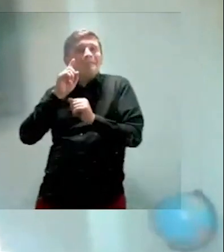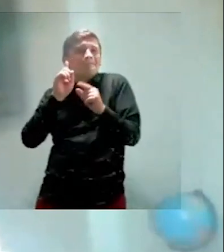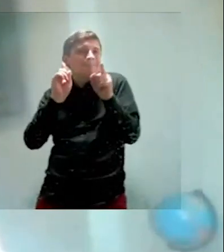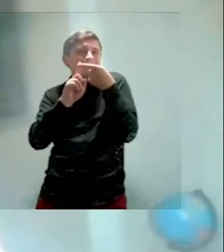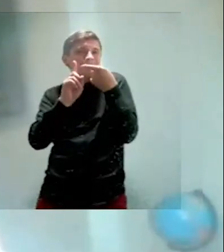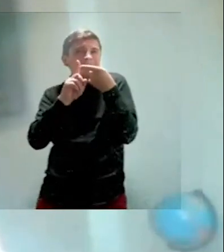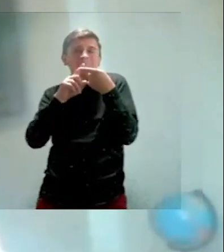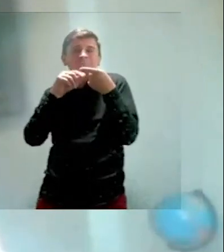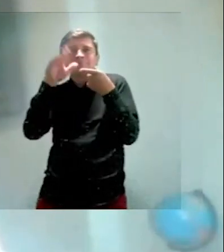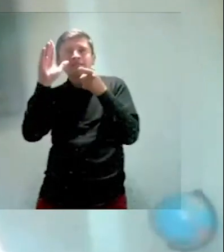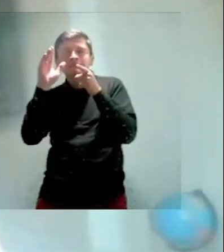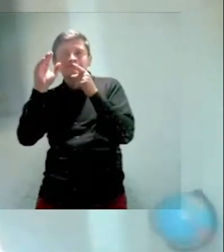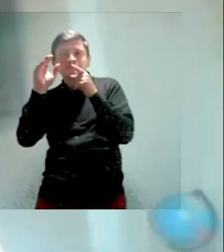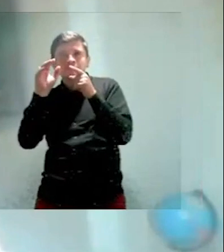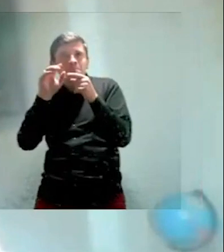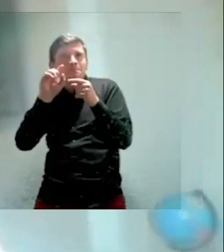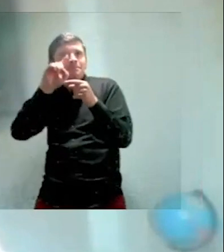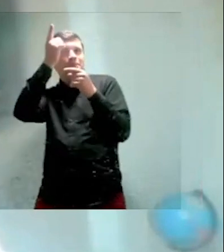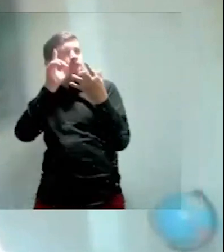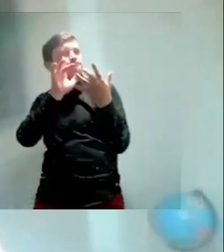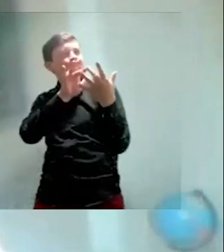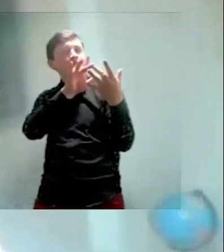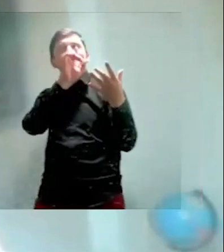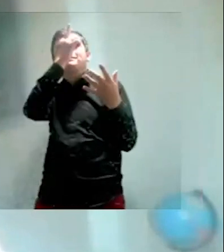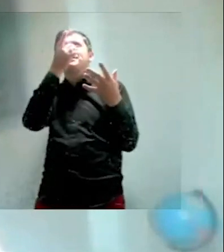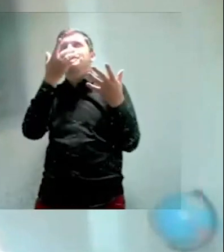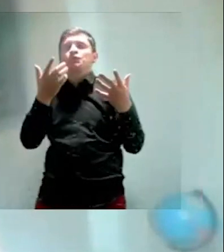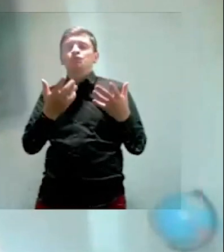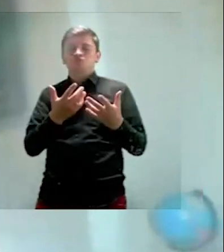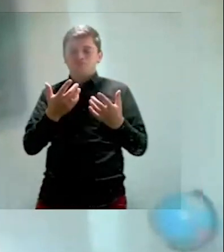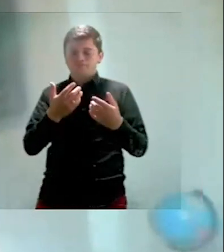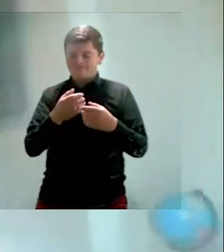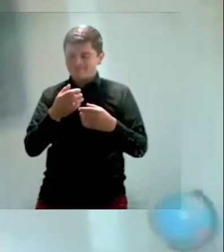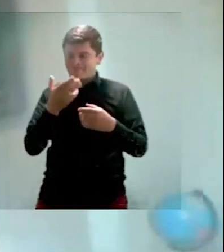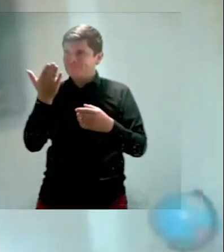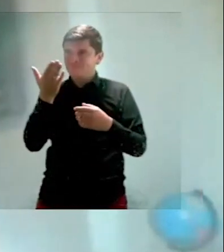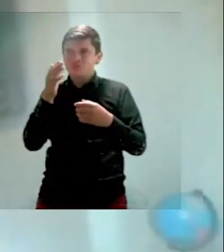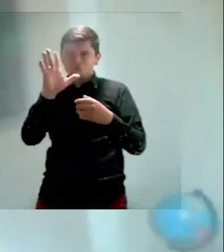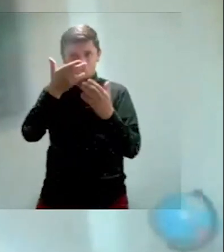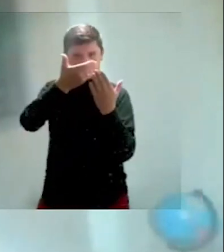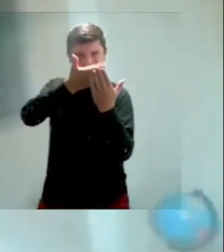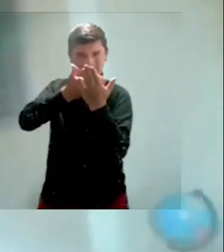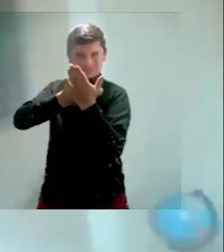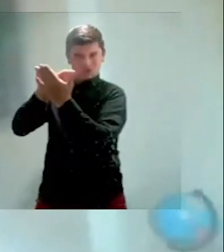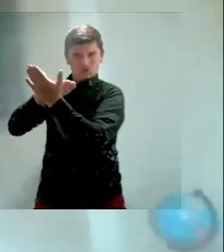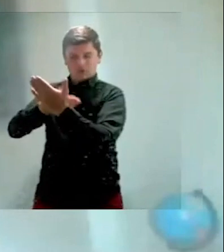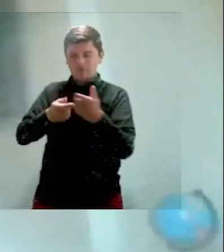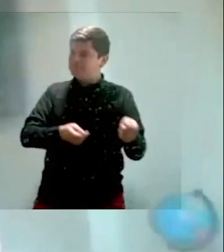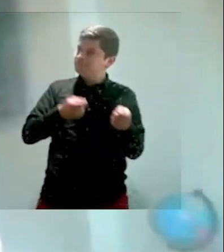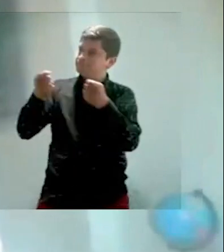tenerse un grupo de personas que le hicieran de pronto un filtro